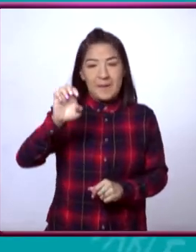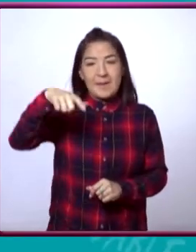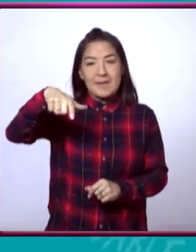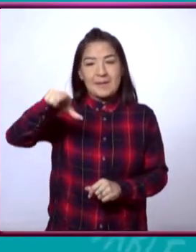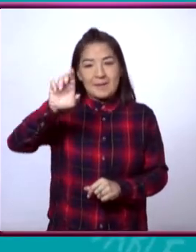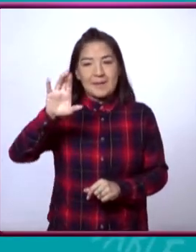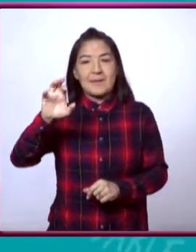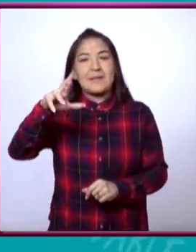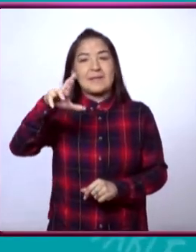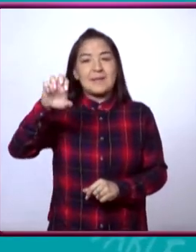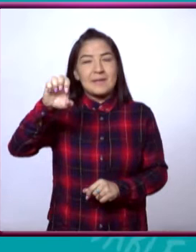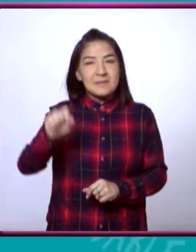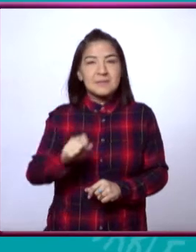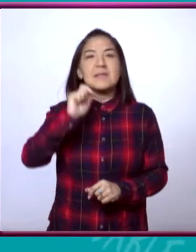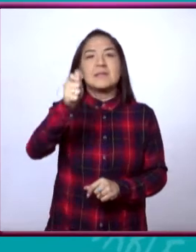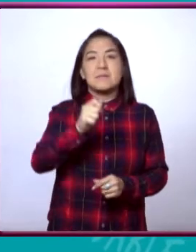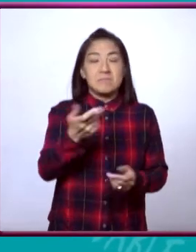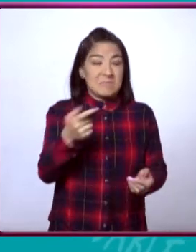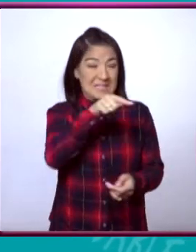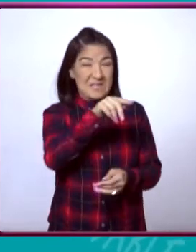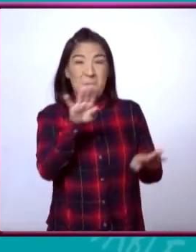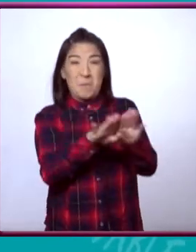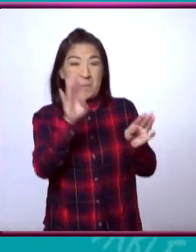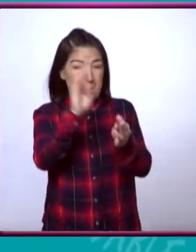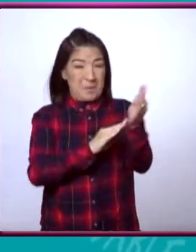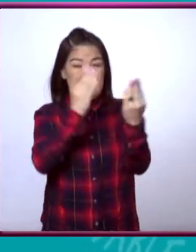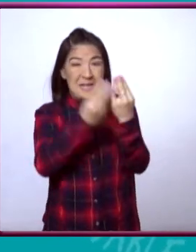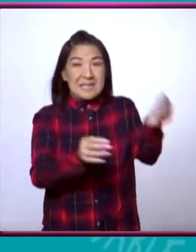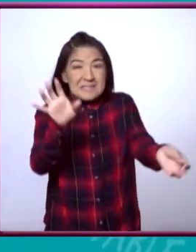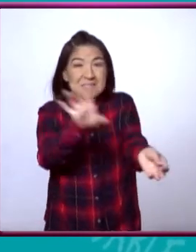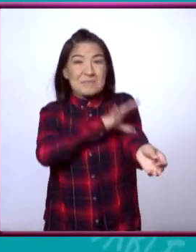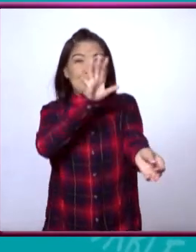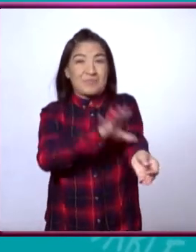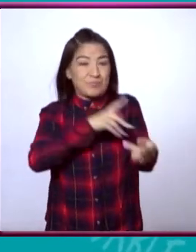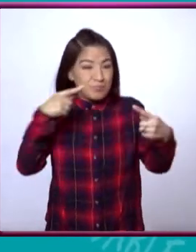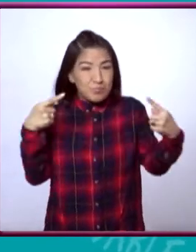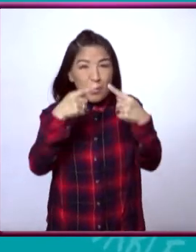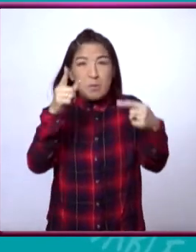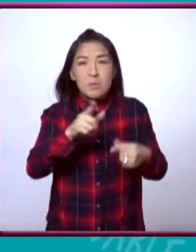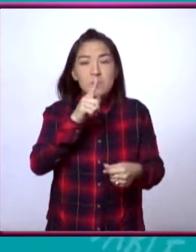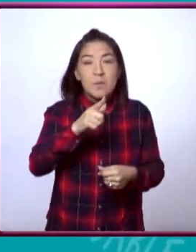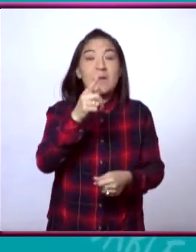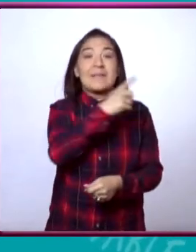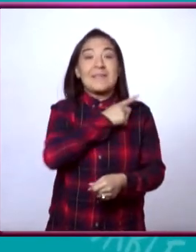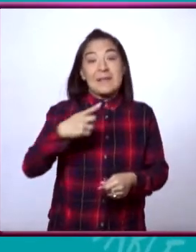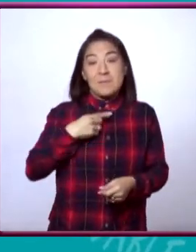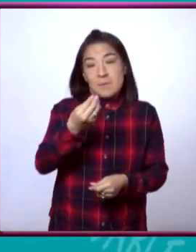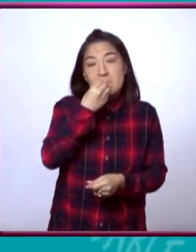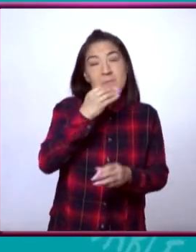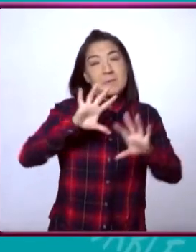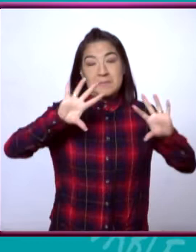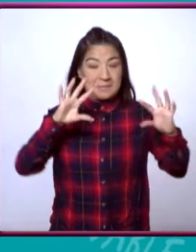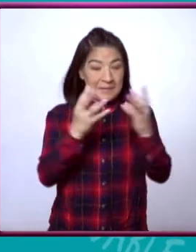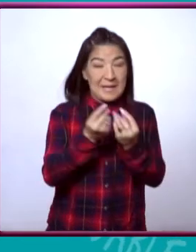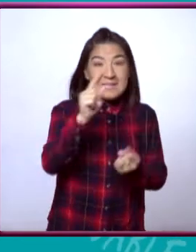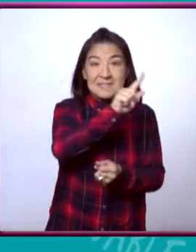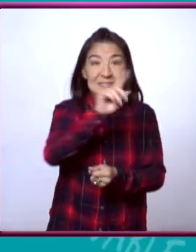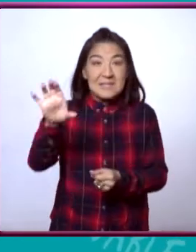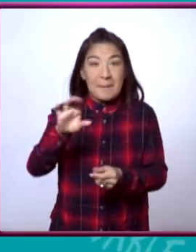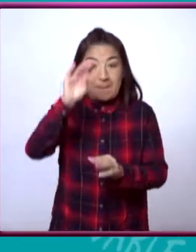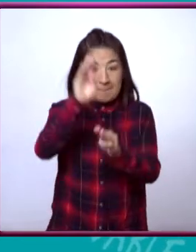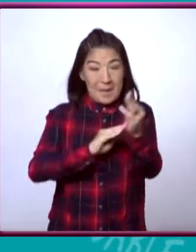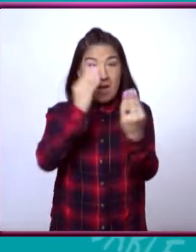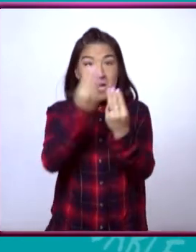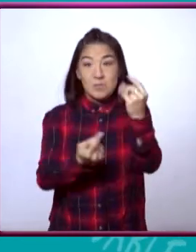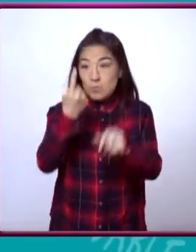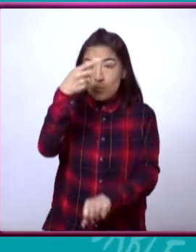kilogramo. O sea que para que sea tóxico en escalas radiactivas, te deberías comer aproximadamente 100 plátanos en un